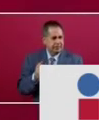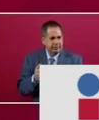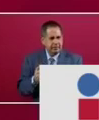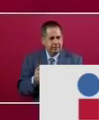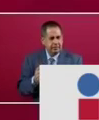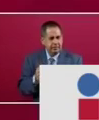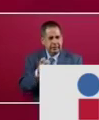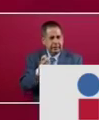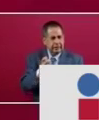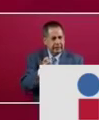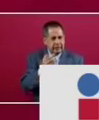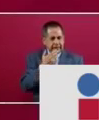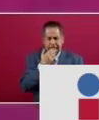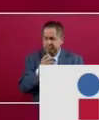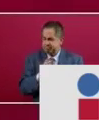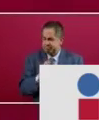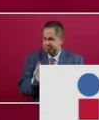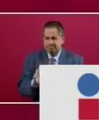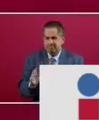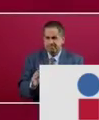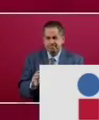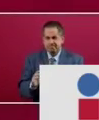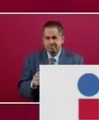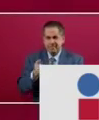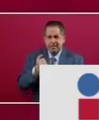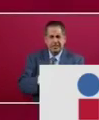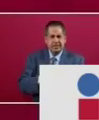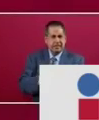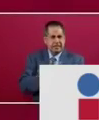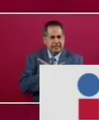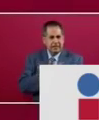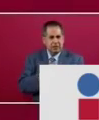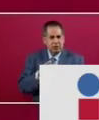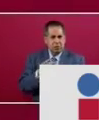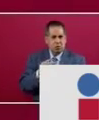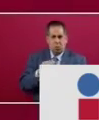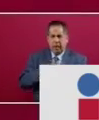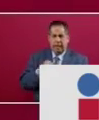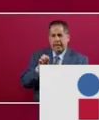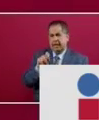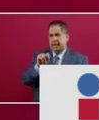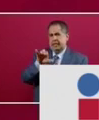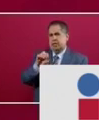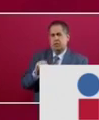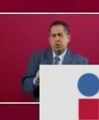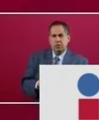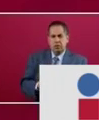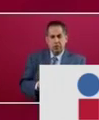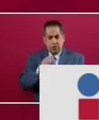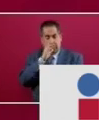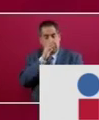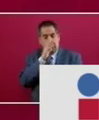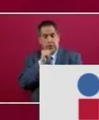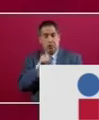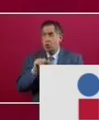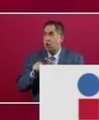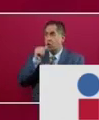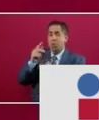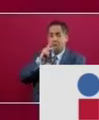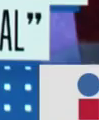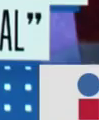Eso es totalmente inmoral. Eso no puede hacerse en otros